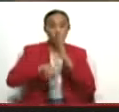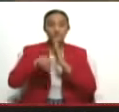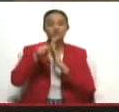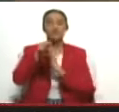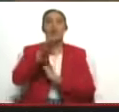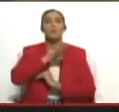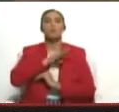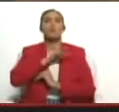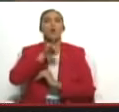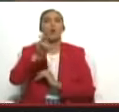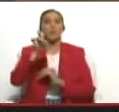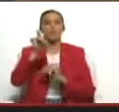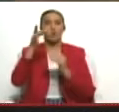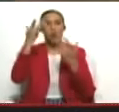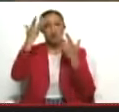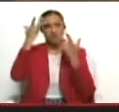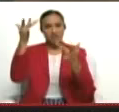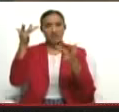duda